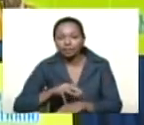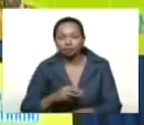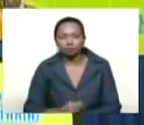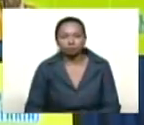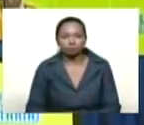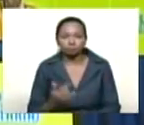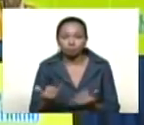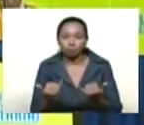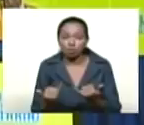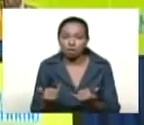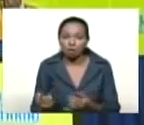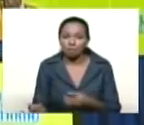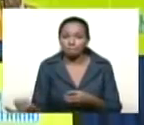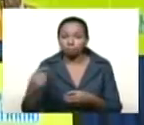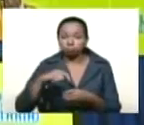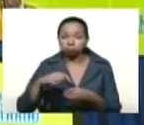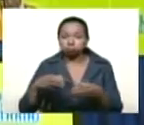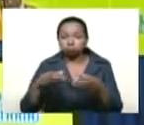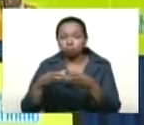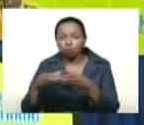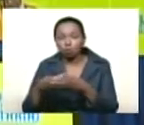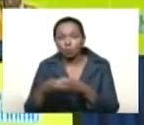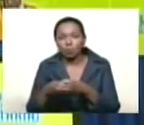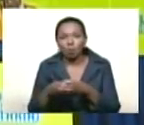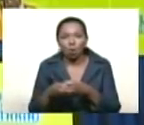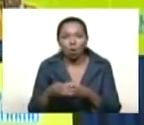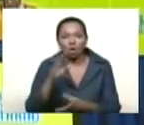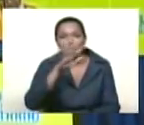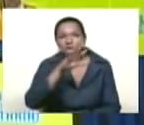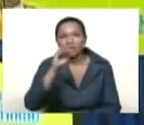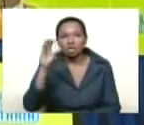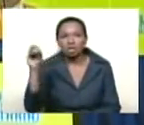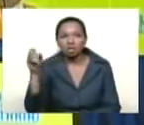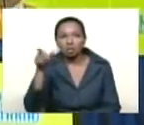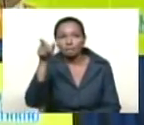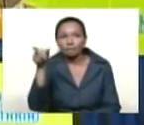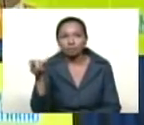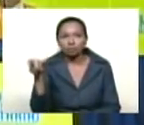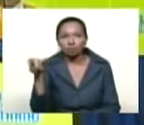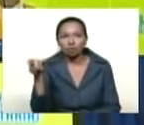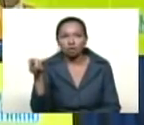Recientemente tuvimos que traer un grupo de 500 soldados cubanos, perdón,